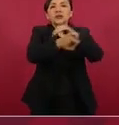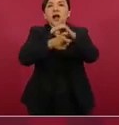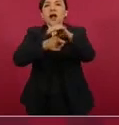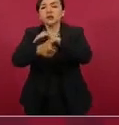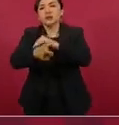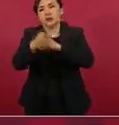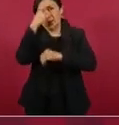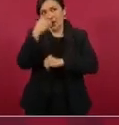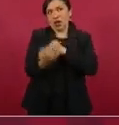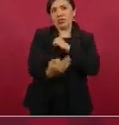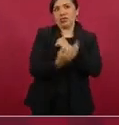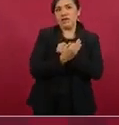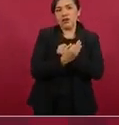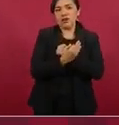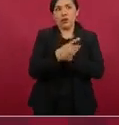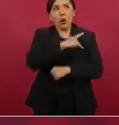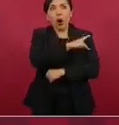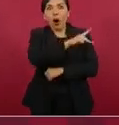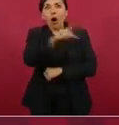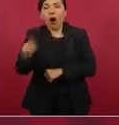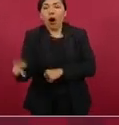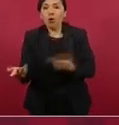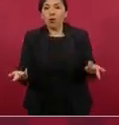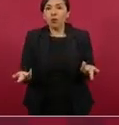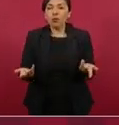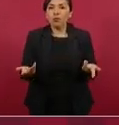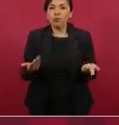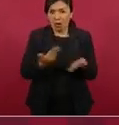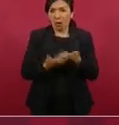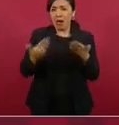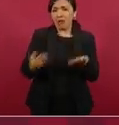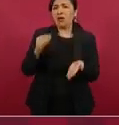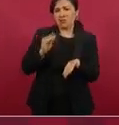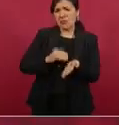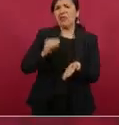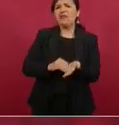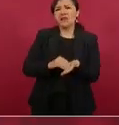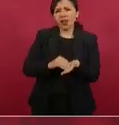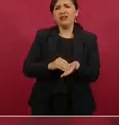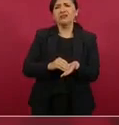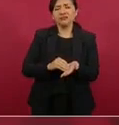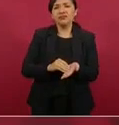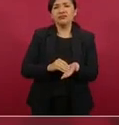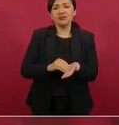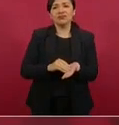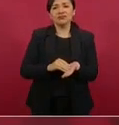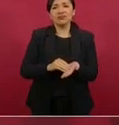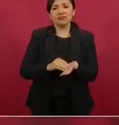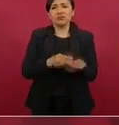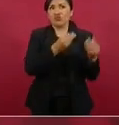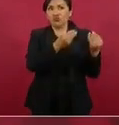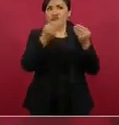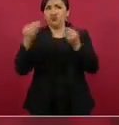a todos, y todavía la mayoría de los